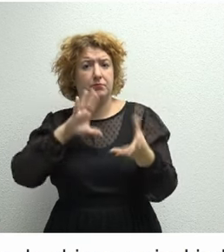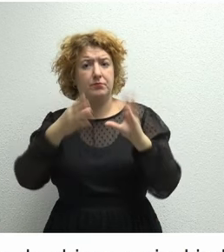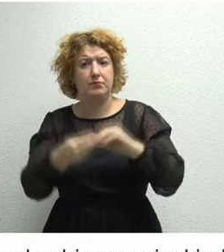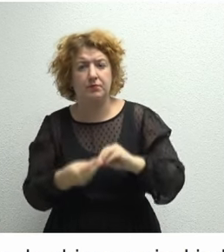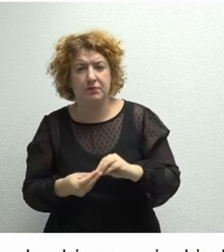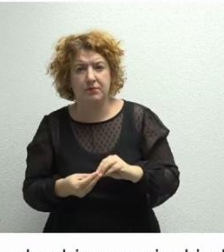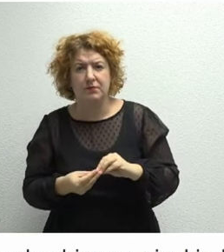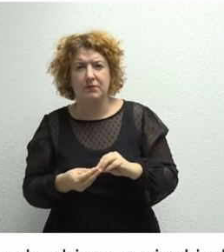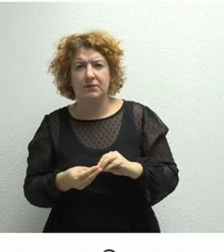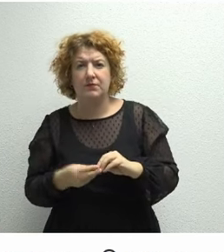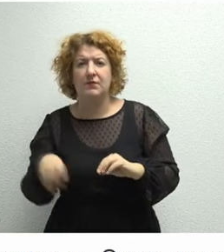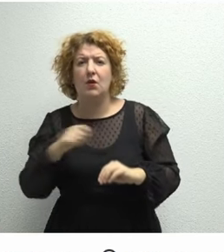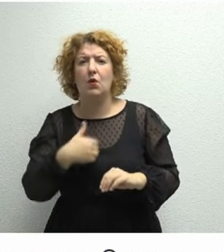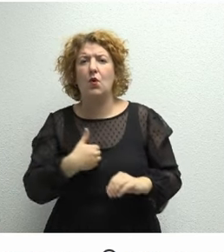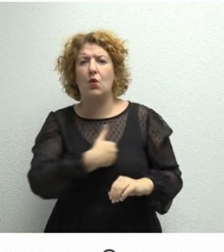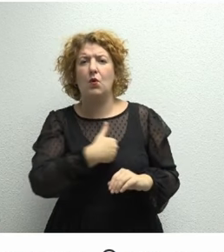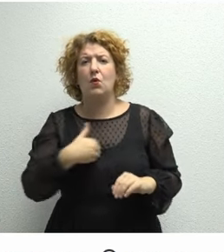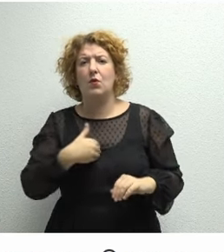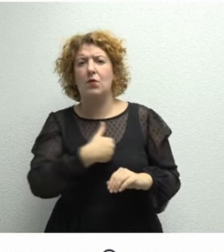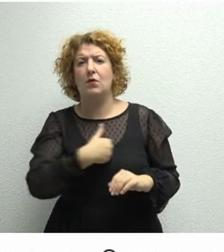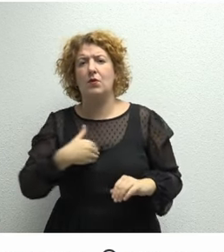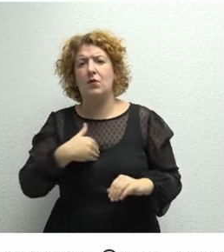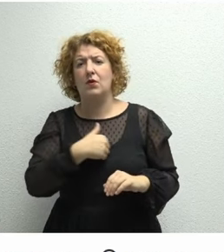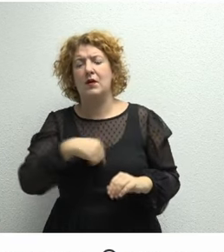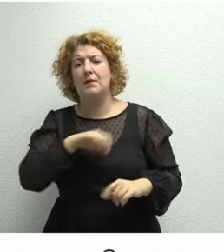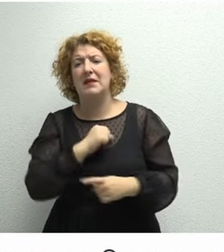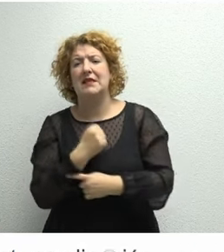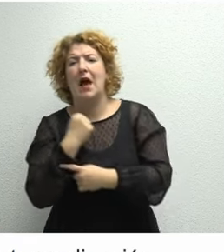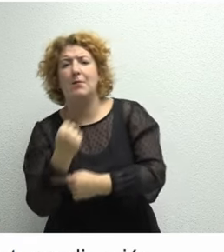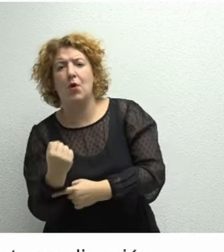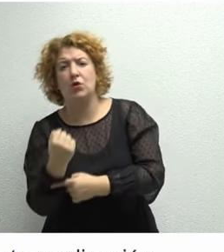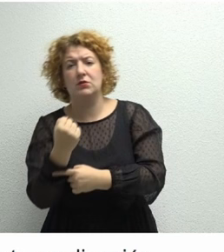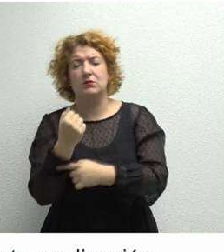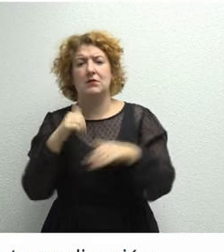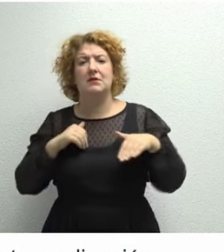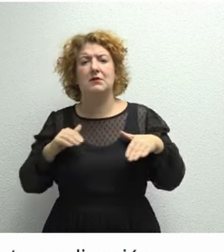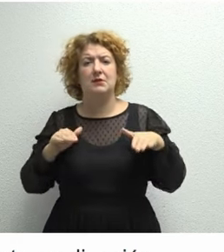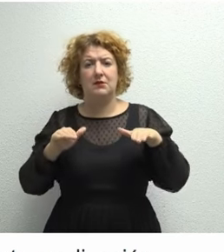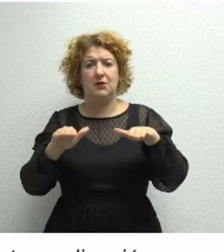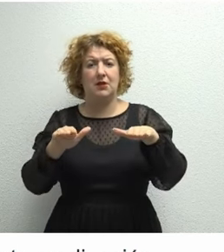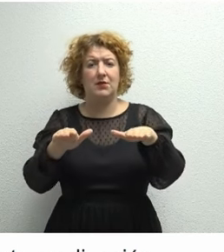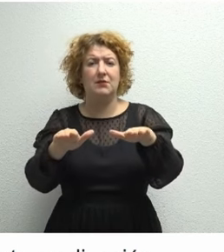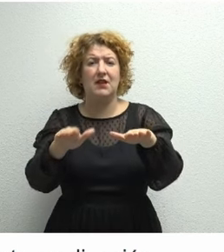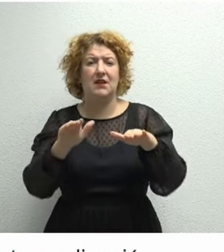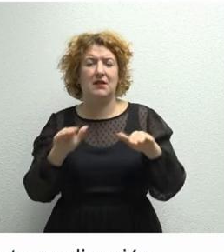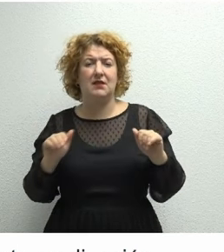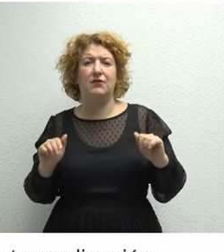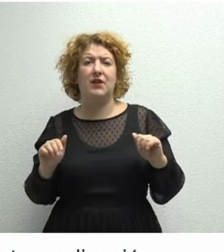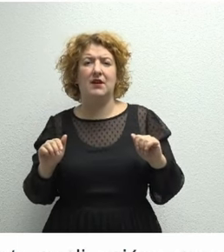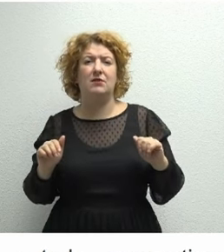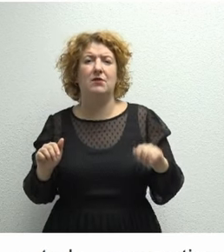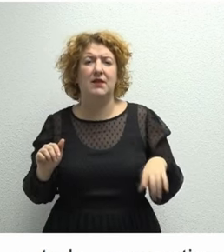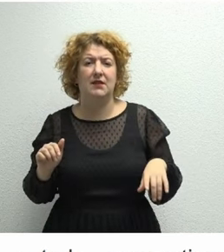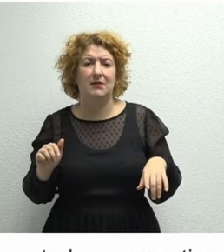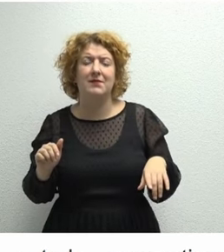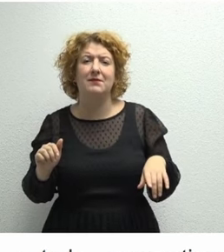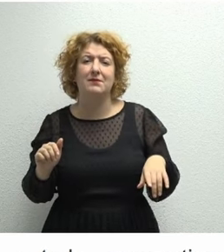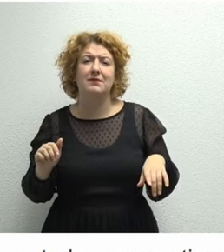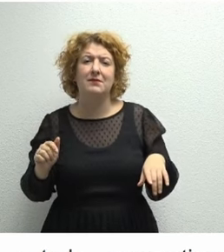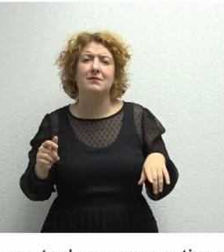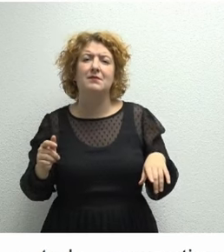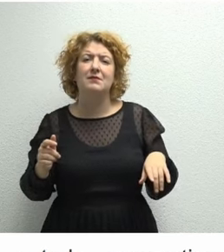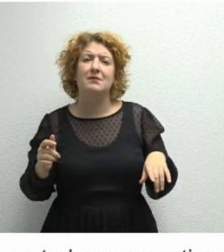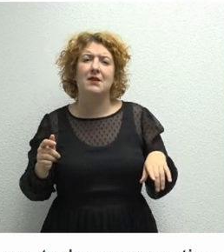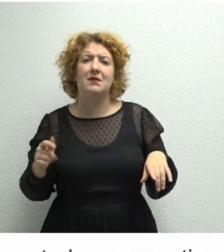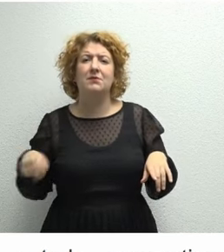pasamos de unos roles eh Como mucho más de apoyo y mucho más simétricos a mí me encantaría que vierais una una consulta por ejemplo